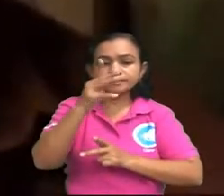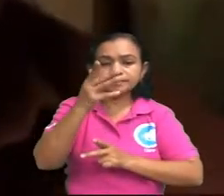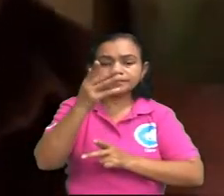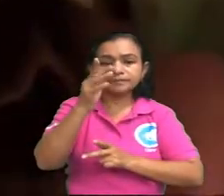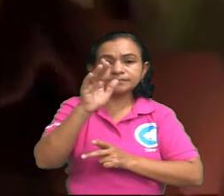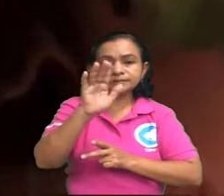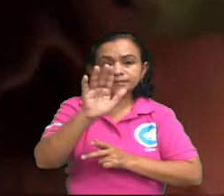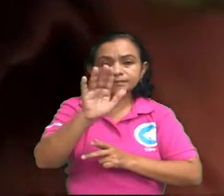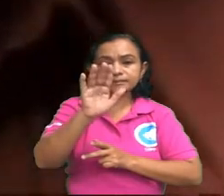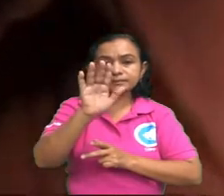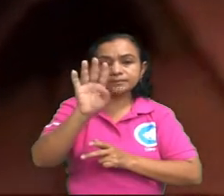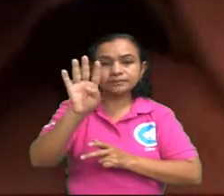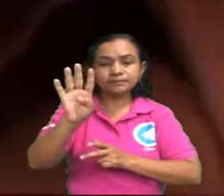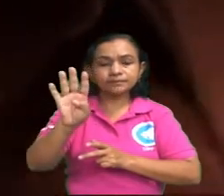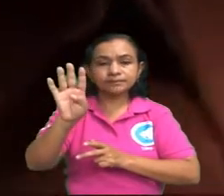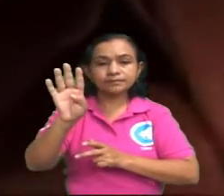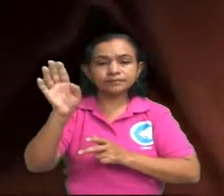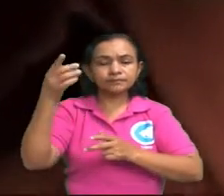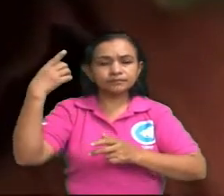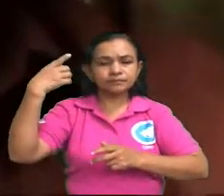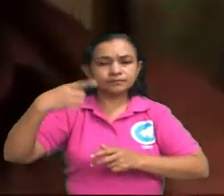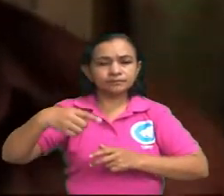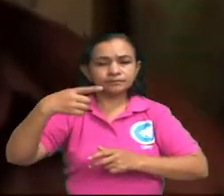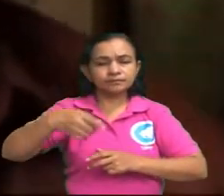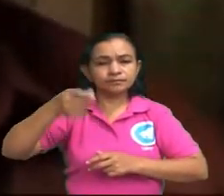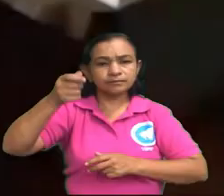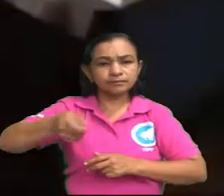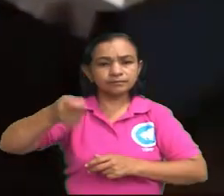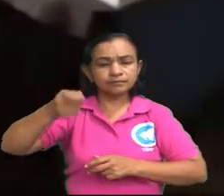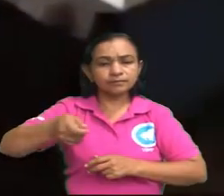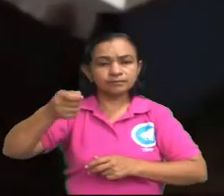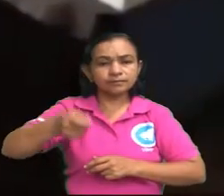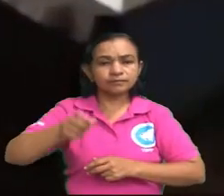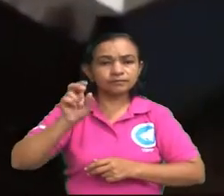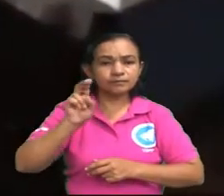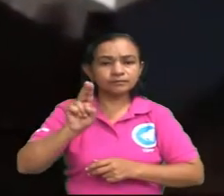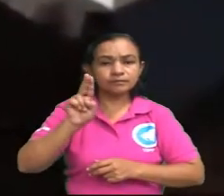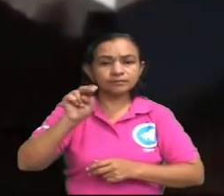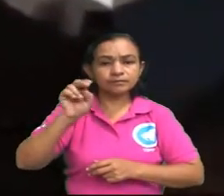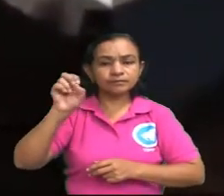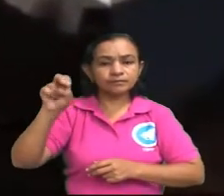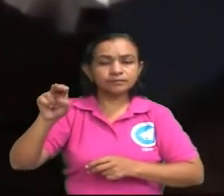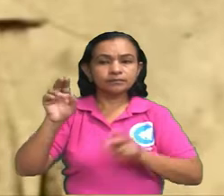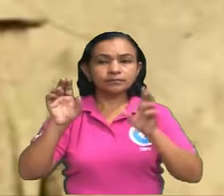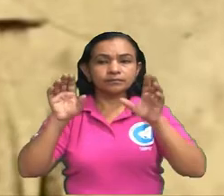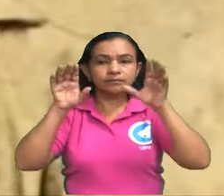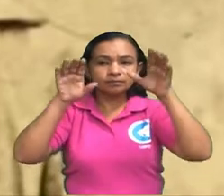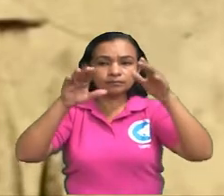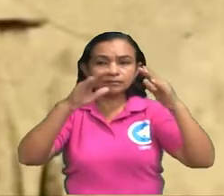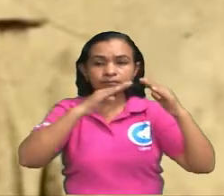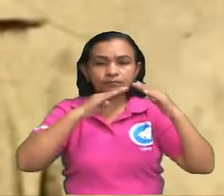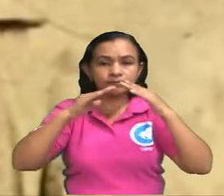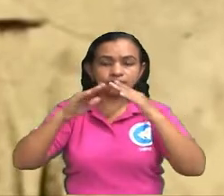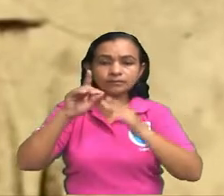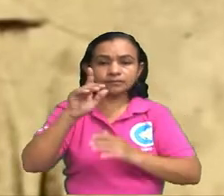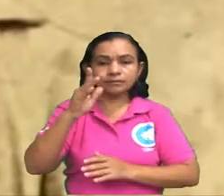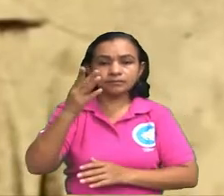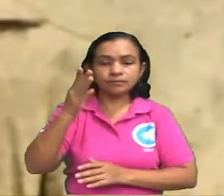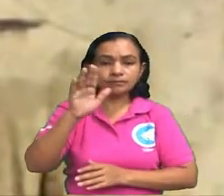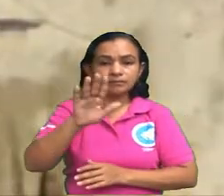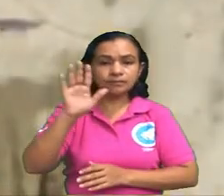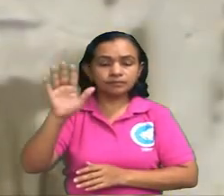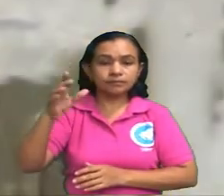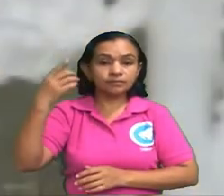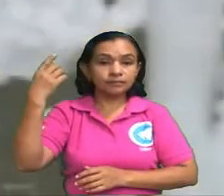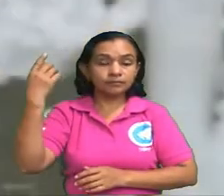1954 se matriculó en la Facultad de Derecho de la Universidad Autónoma de Nicaragua, UNAN León. En 1955, siendo estudiante de